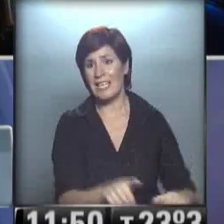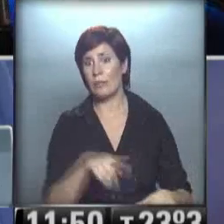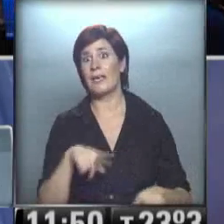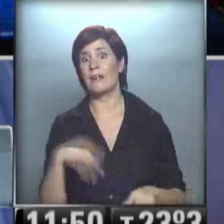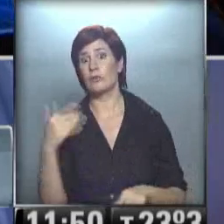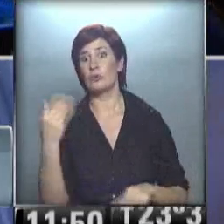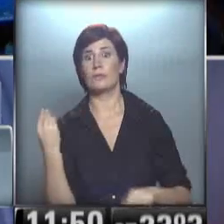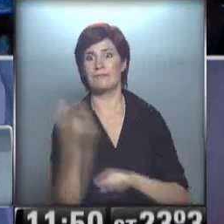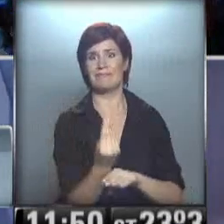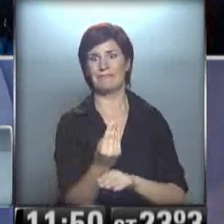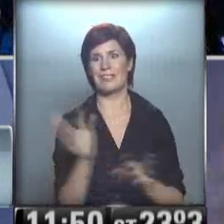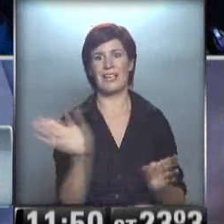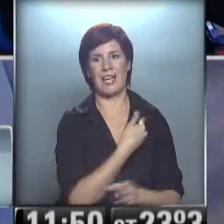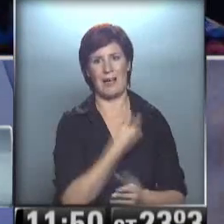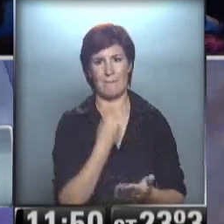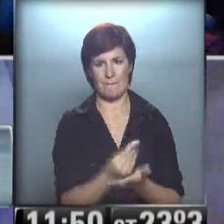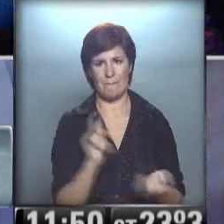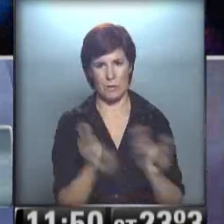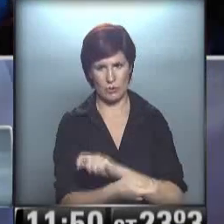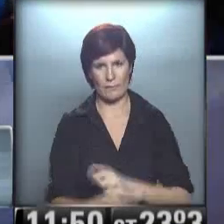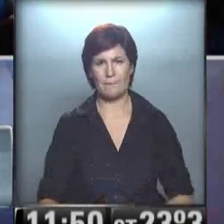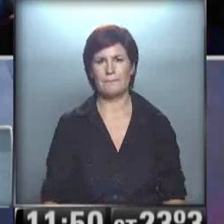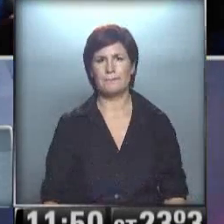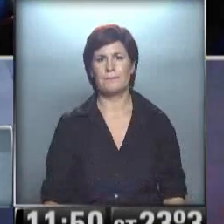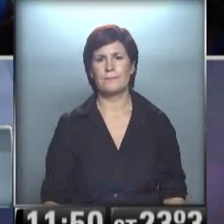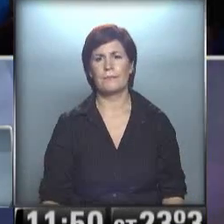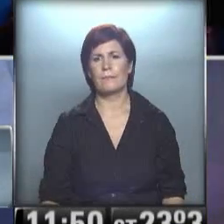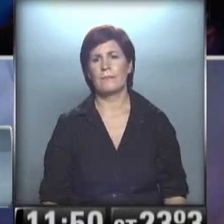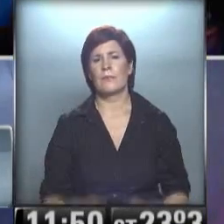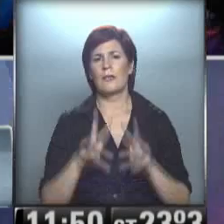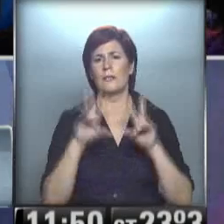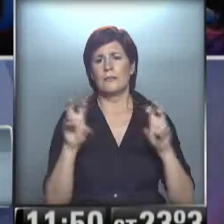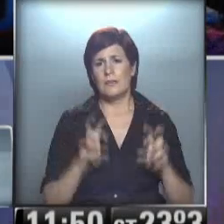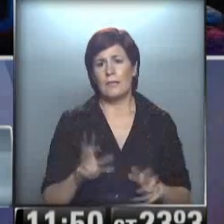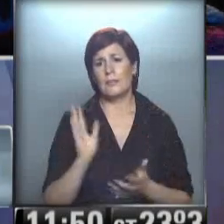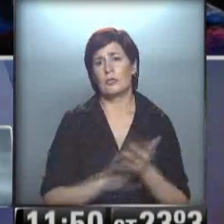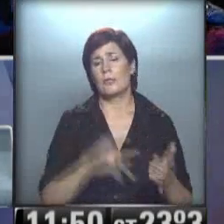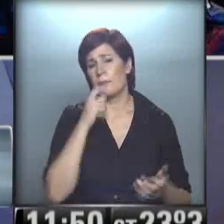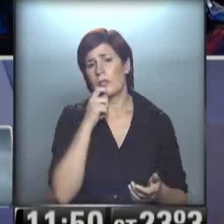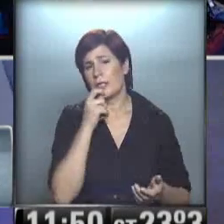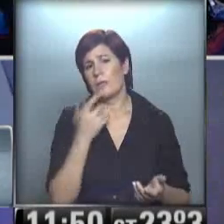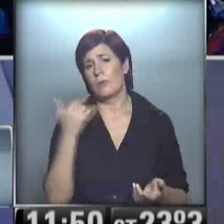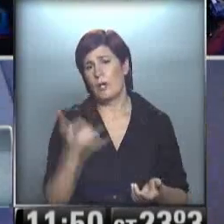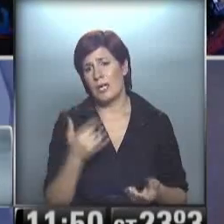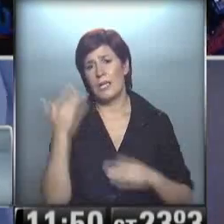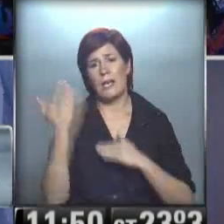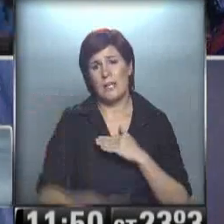algunos discursos que ya empiezan a entreverse, este tema de ponerle algún techo o piso